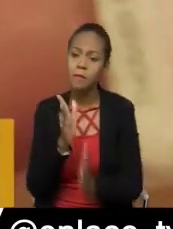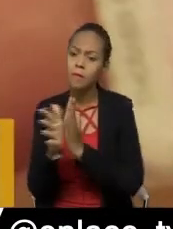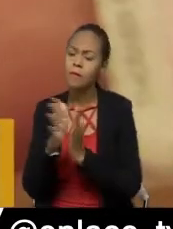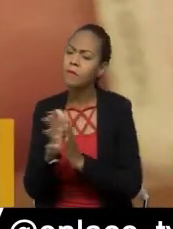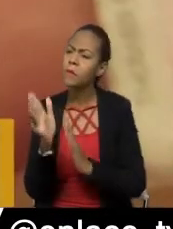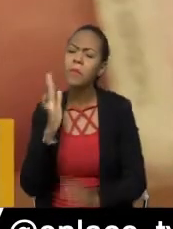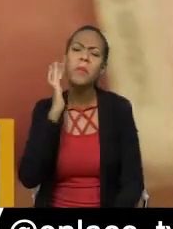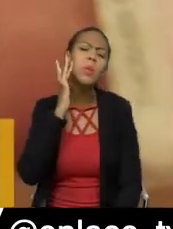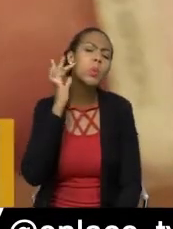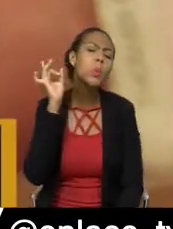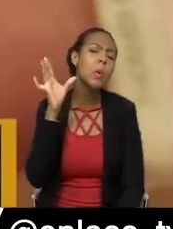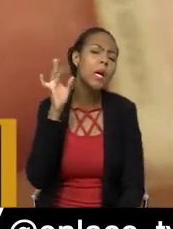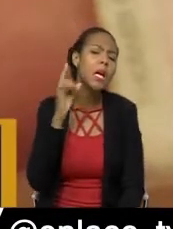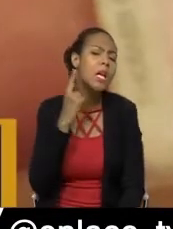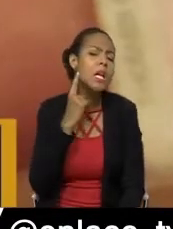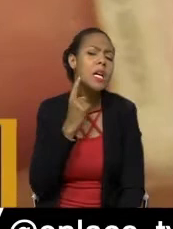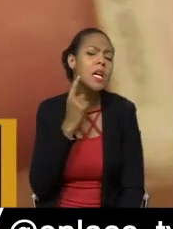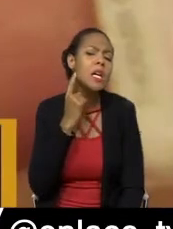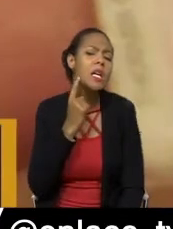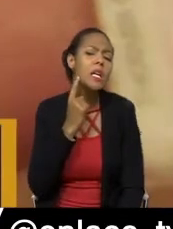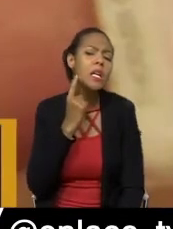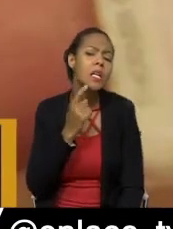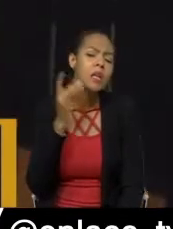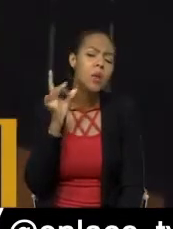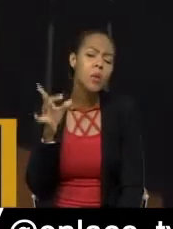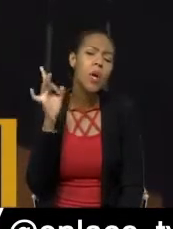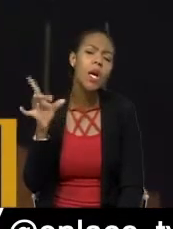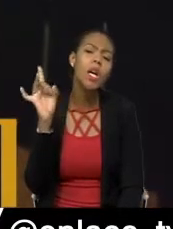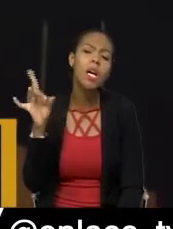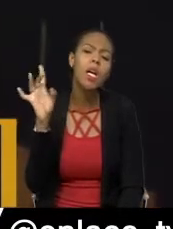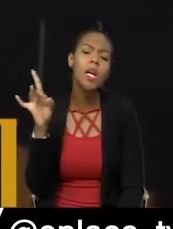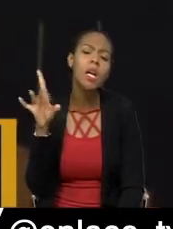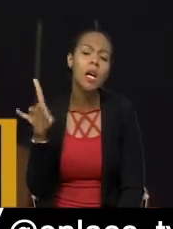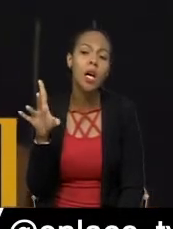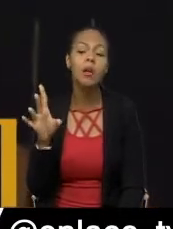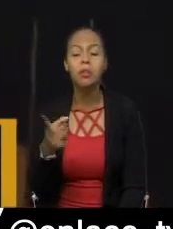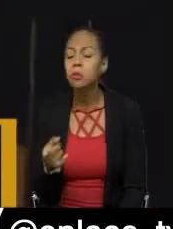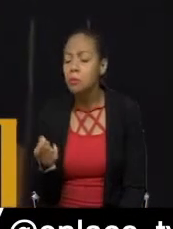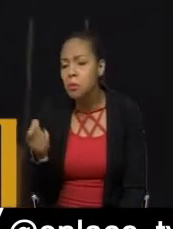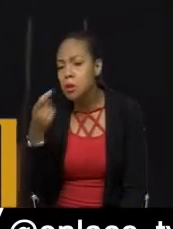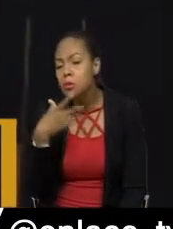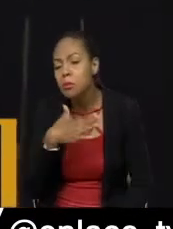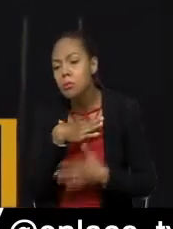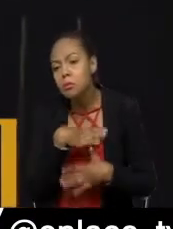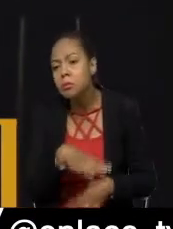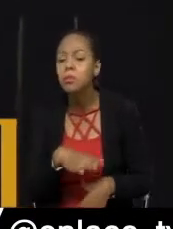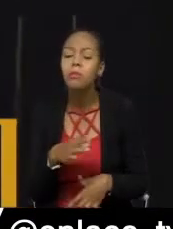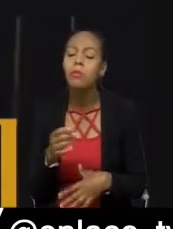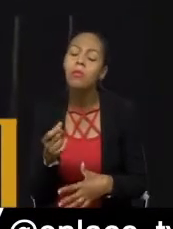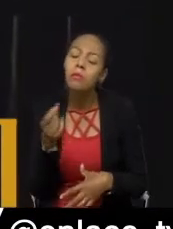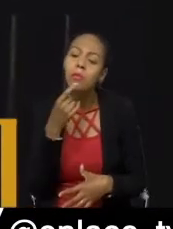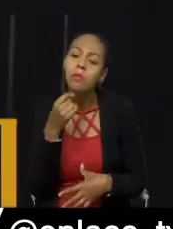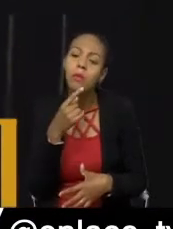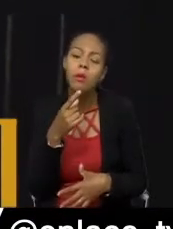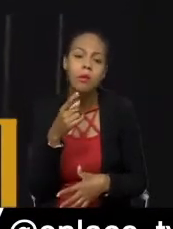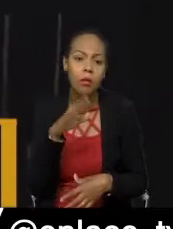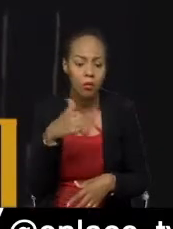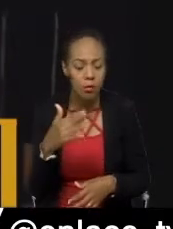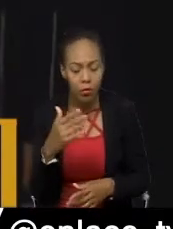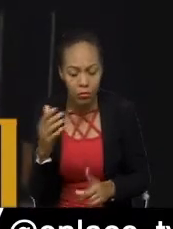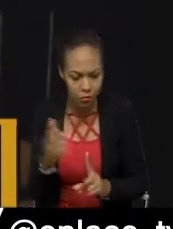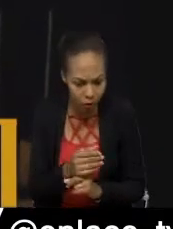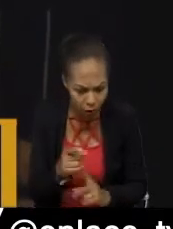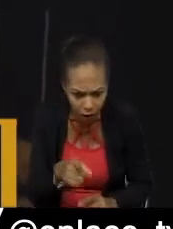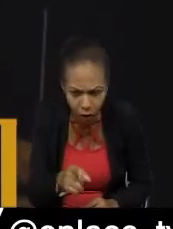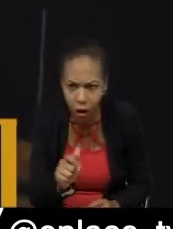fuerte dolor de muela y al parecer fue medicada por su cuidadora con lo que sería un calmante. Sin embargo, la menor fue encontrada sin vida en una de las